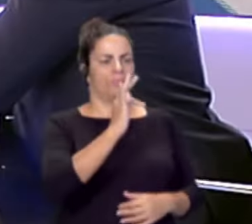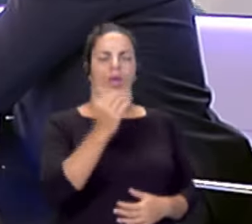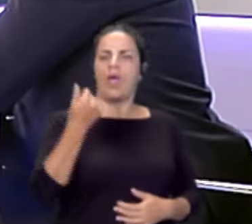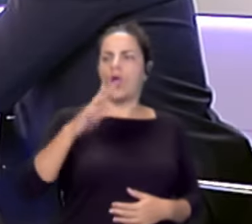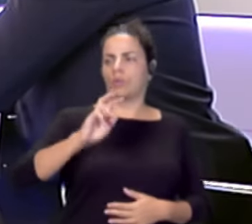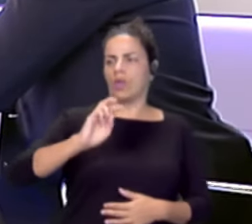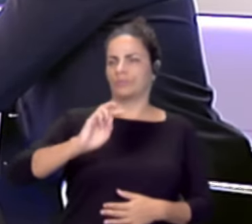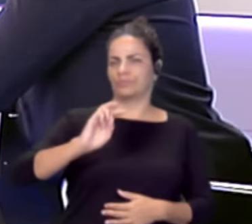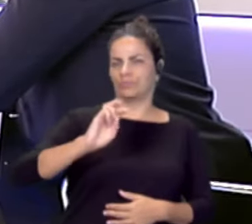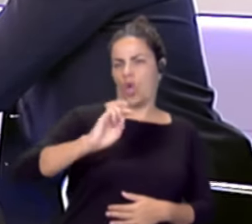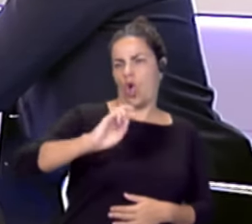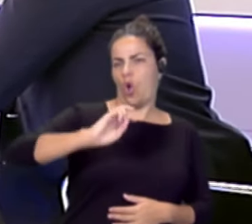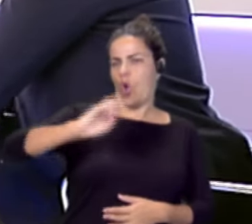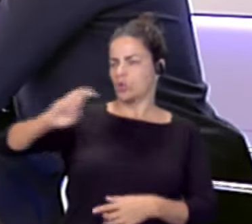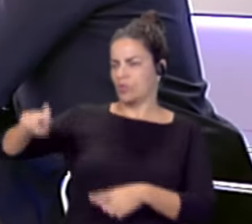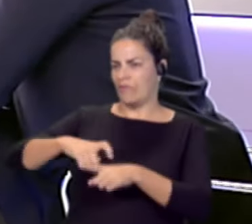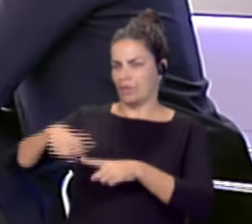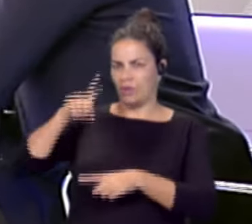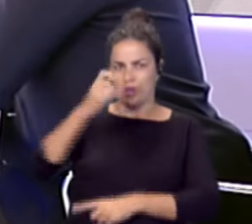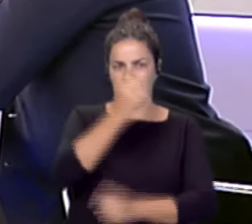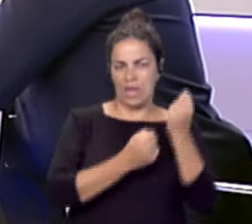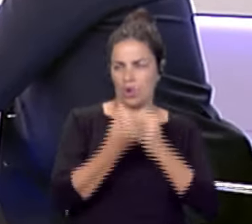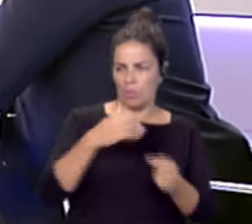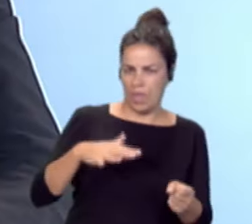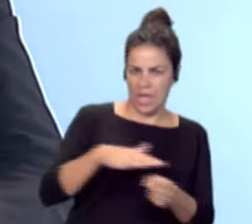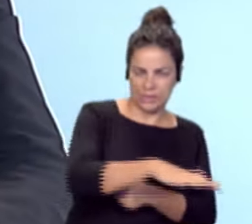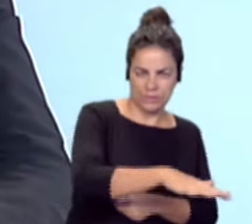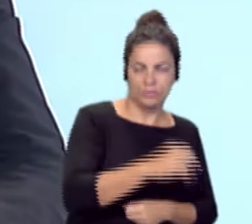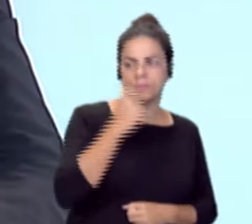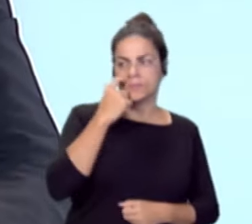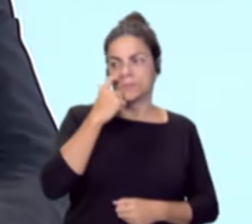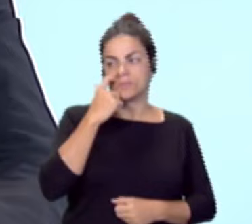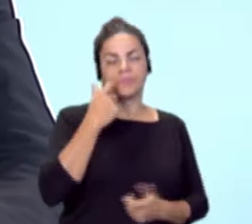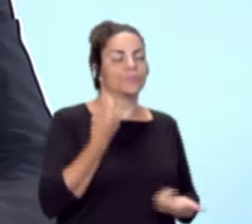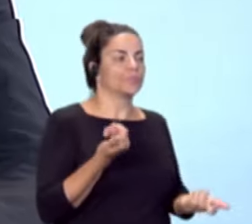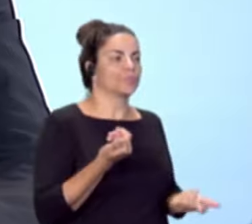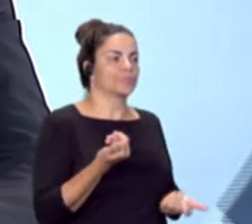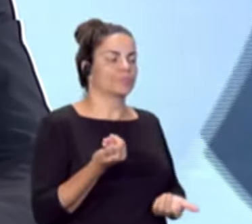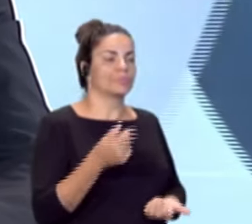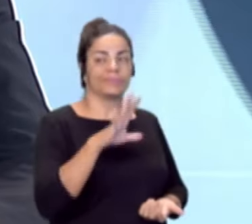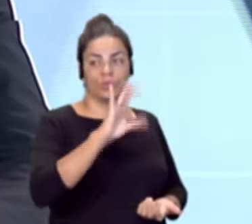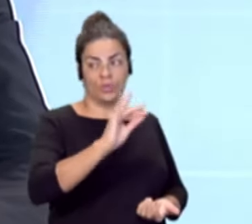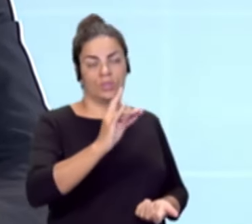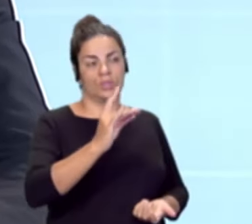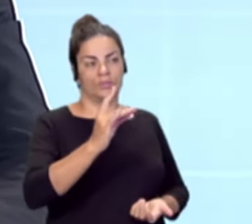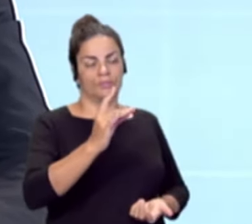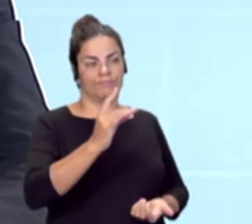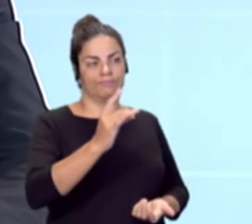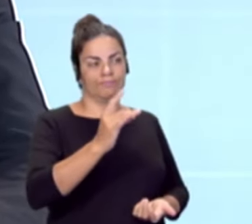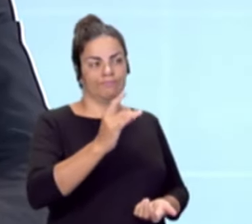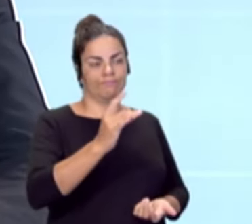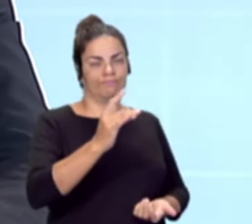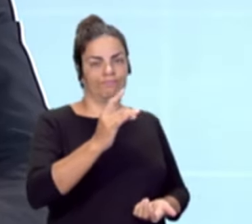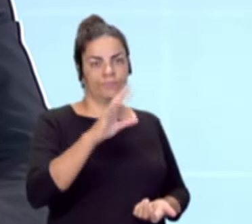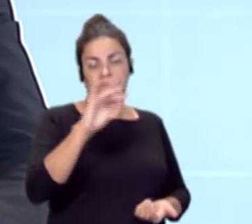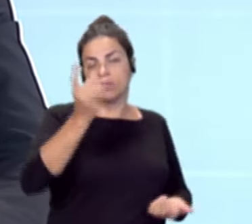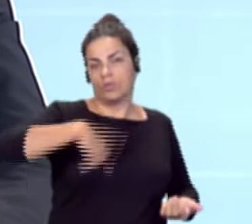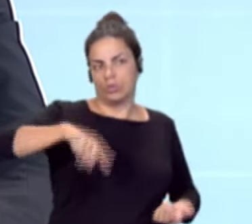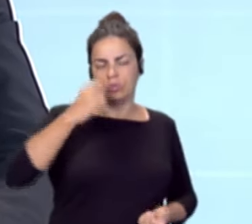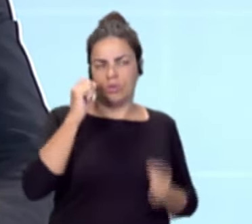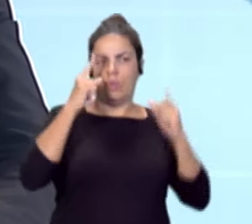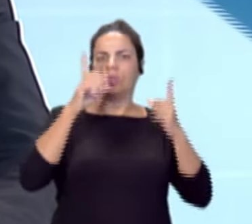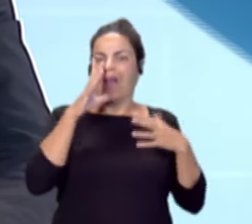también condicionan la economía. Pues sí, Marta, lo que realmente hemos visto es la fuerza que en este momento pues está teniendo la economía canaria